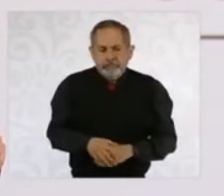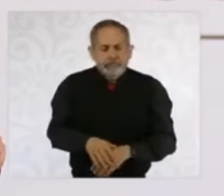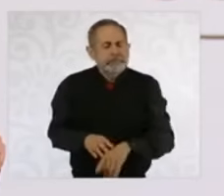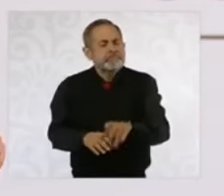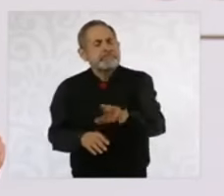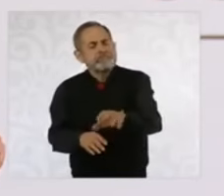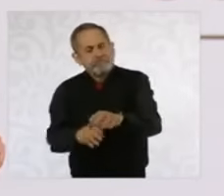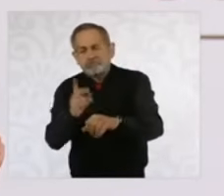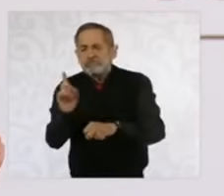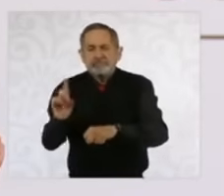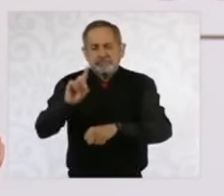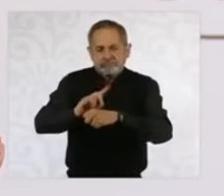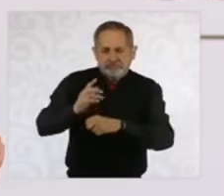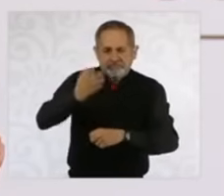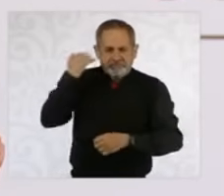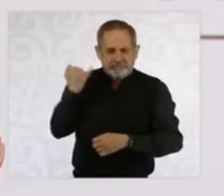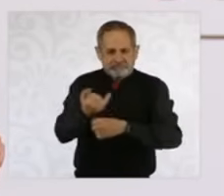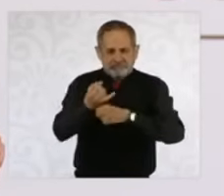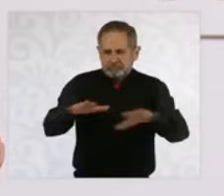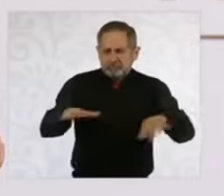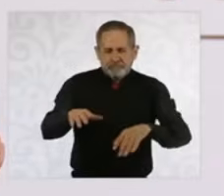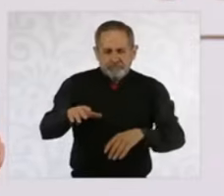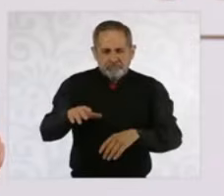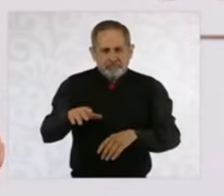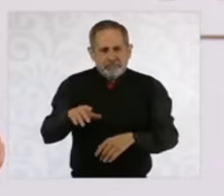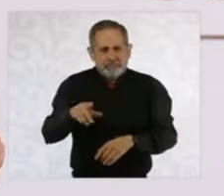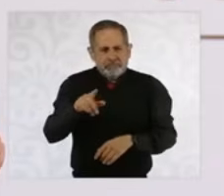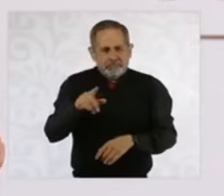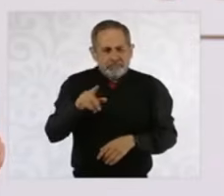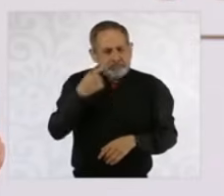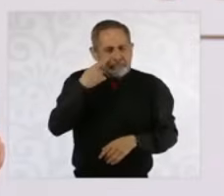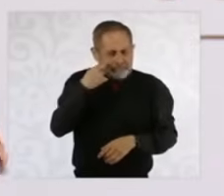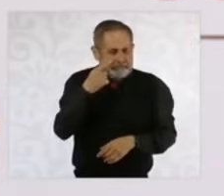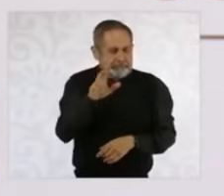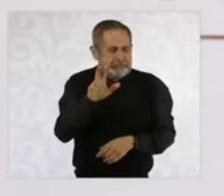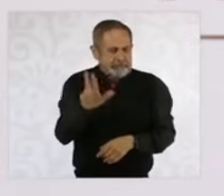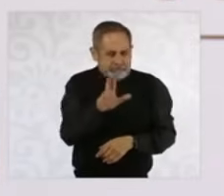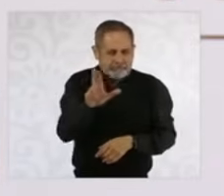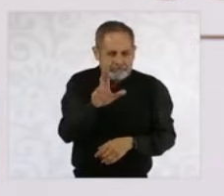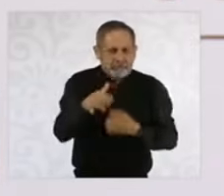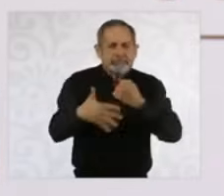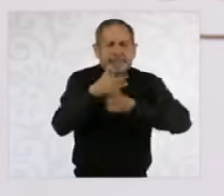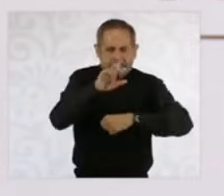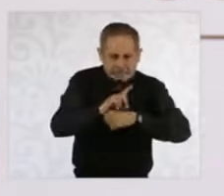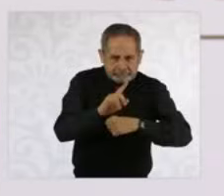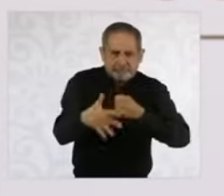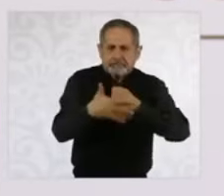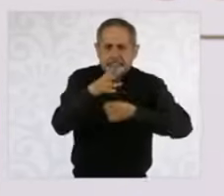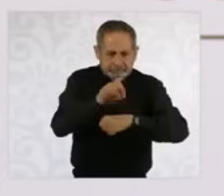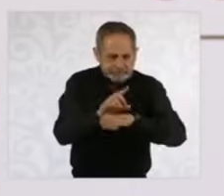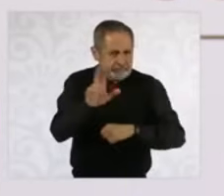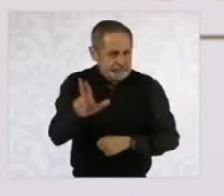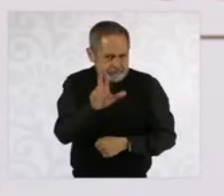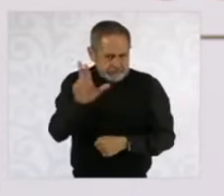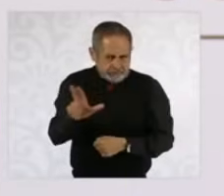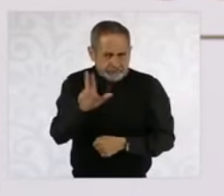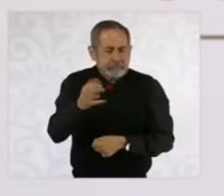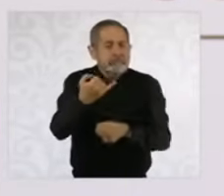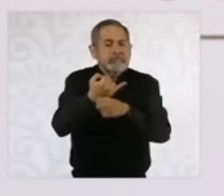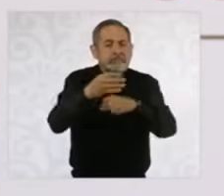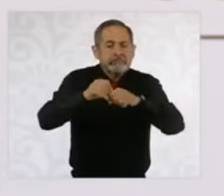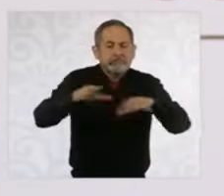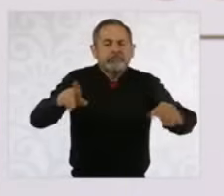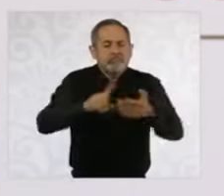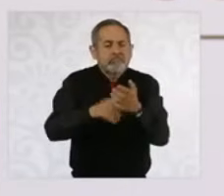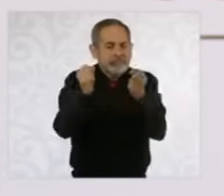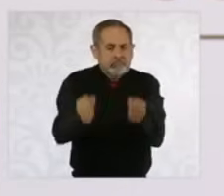presentamos el informe. El próximo martes, cada 15 días vamos a estar presentando el informe de seguridad